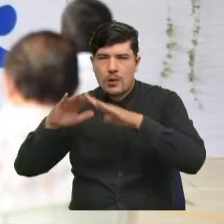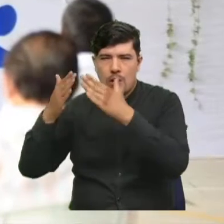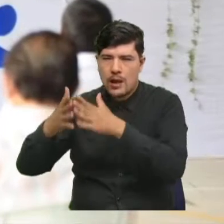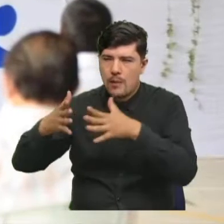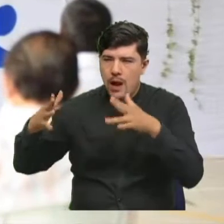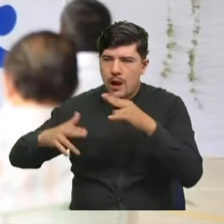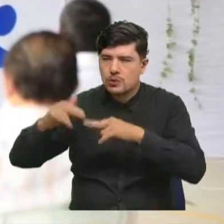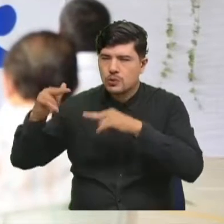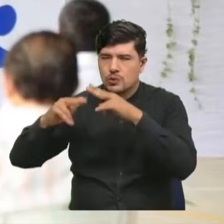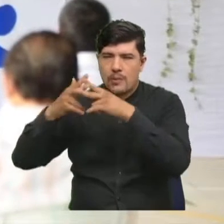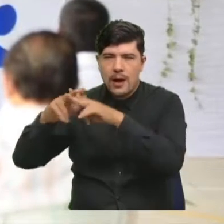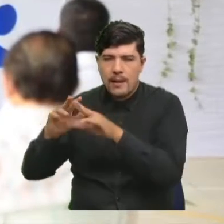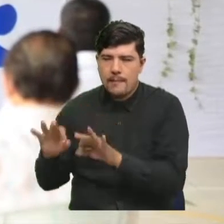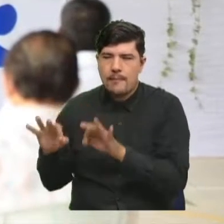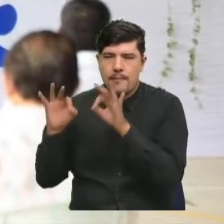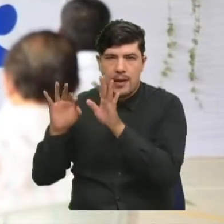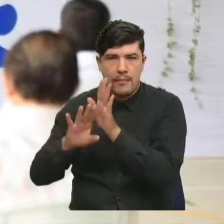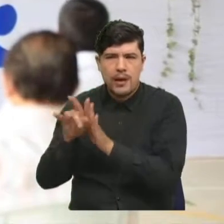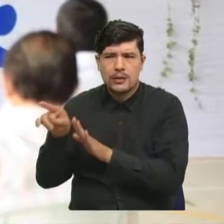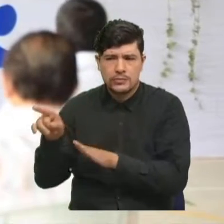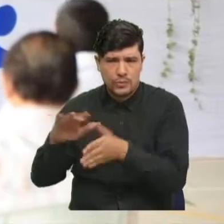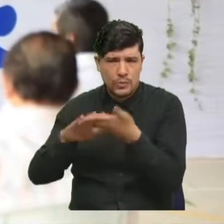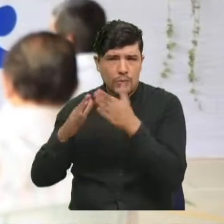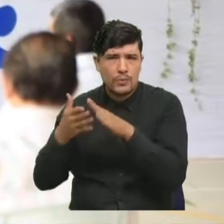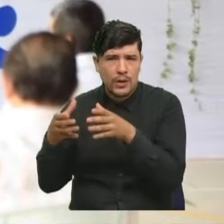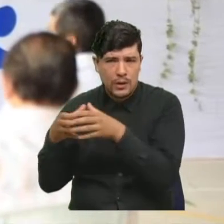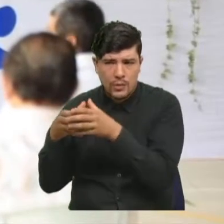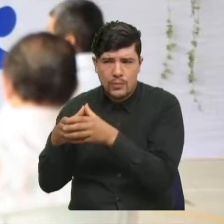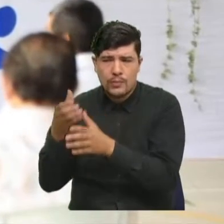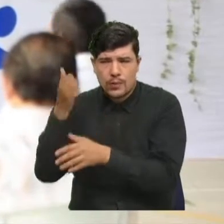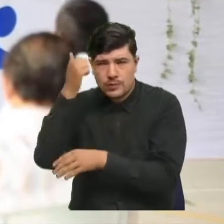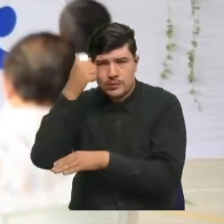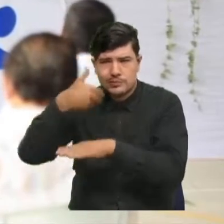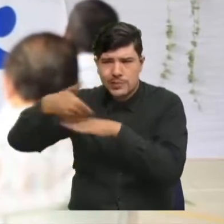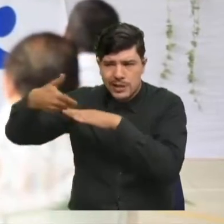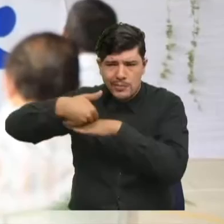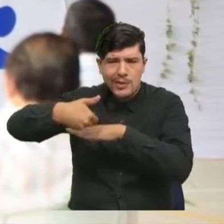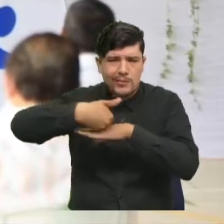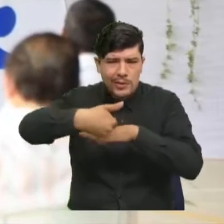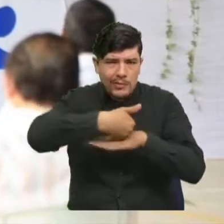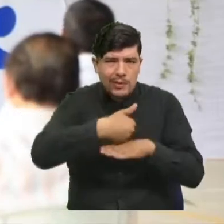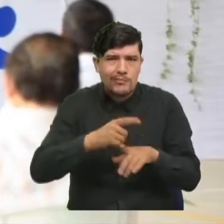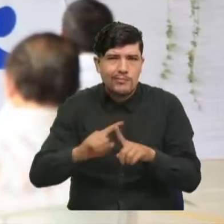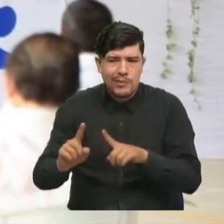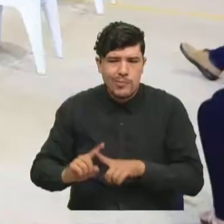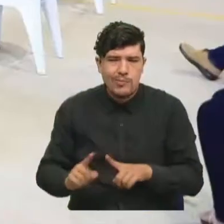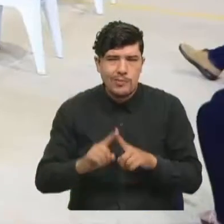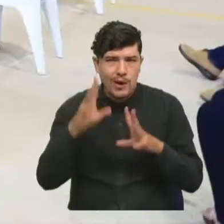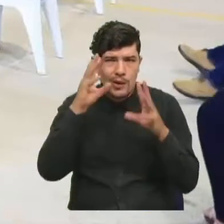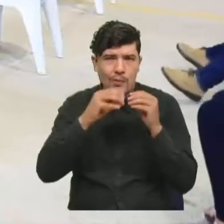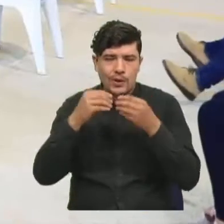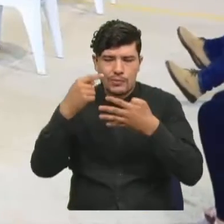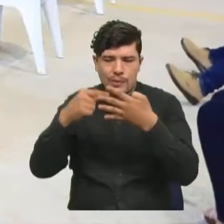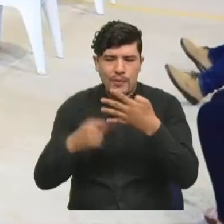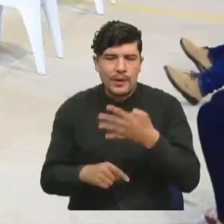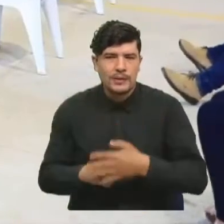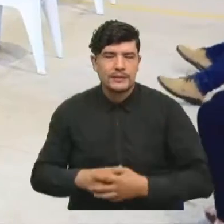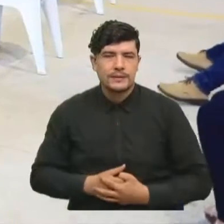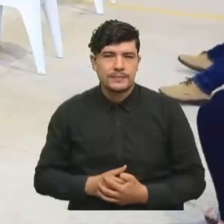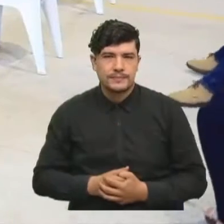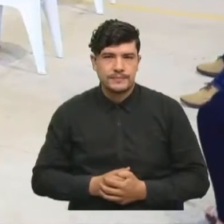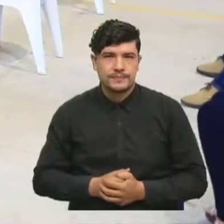también el fortalecimiento y garantías a todos esos derechos ya esas peticiones que están dentro de los pliegos de condiciones